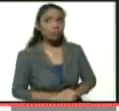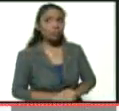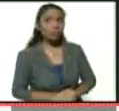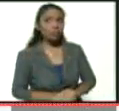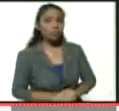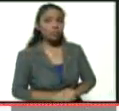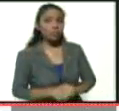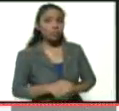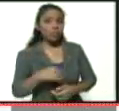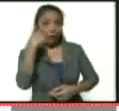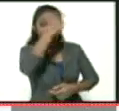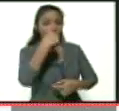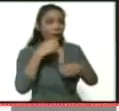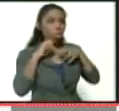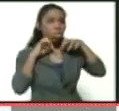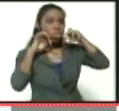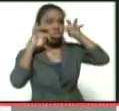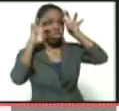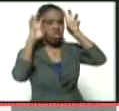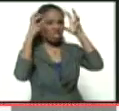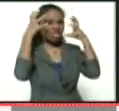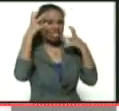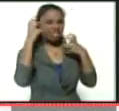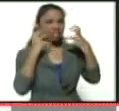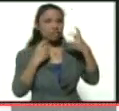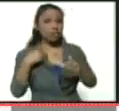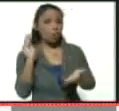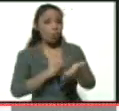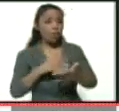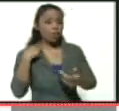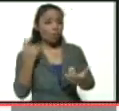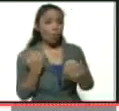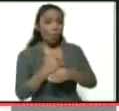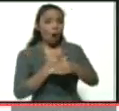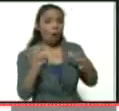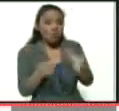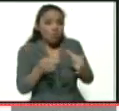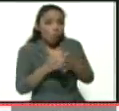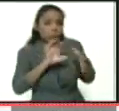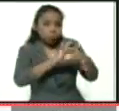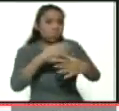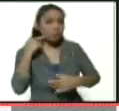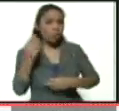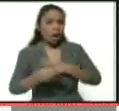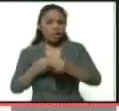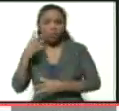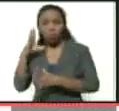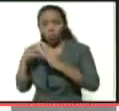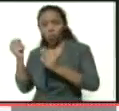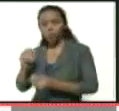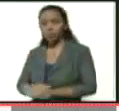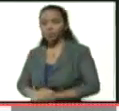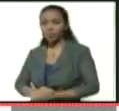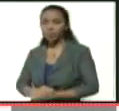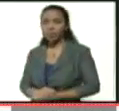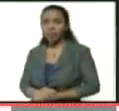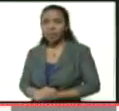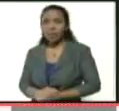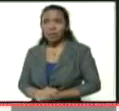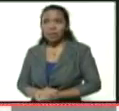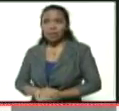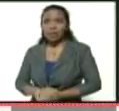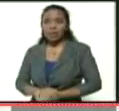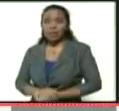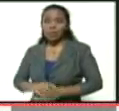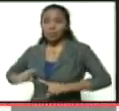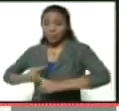la cara, ¿no? Se le brota la cara y sí. Se le brota el comando unificado de la oposición. Se le brota todo, pues. Sí.